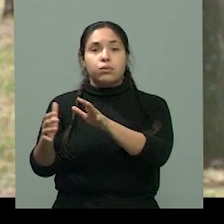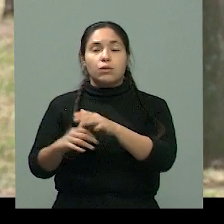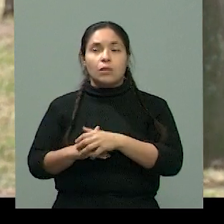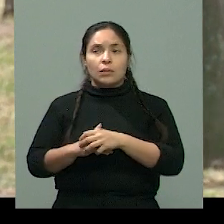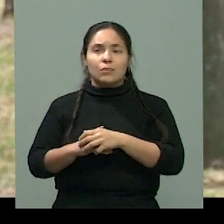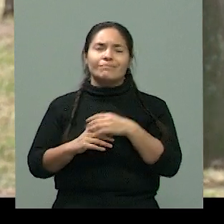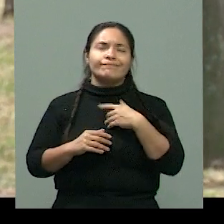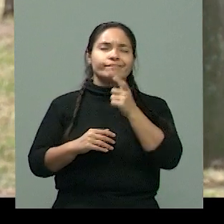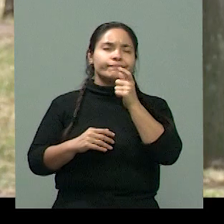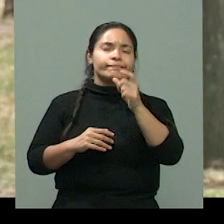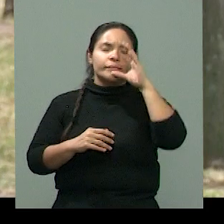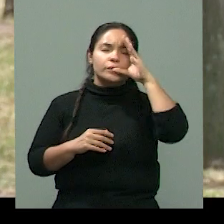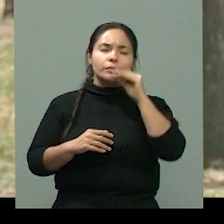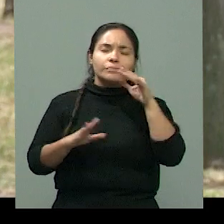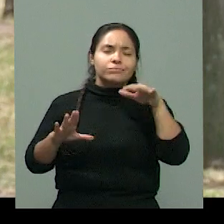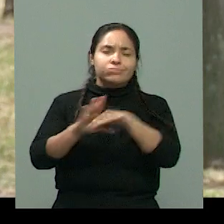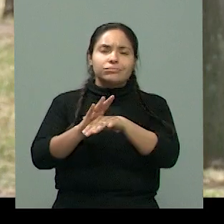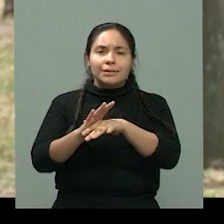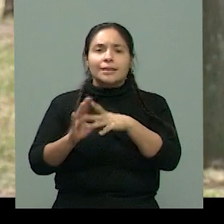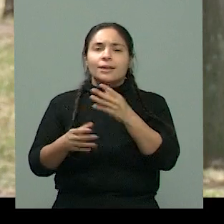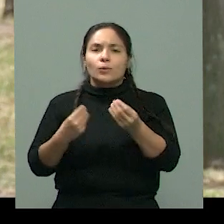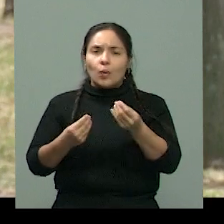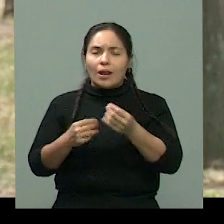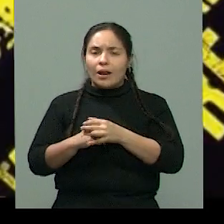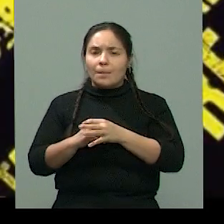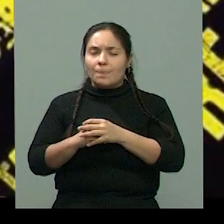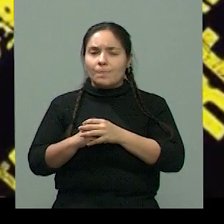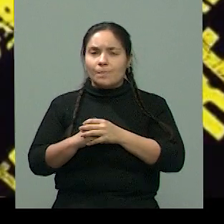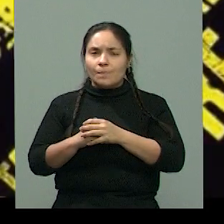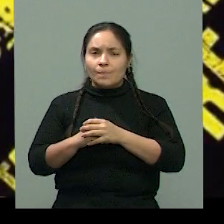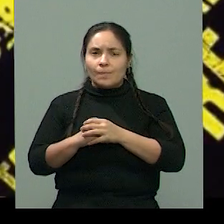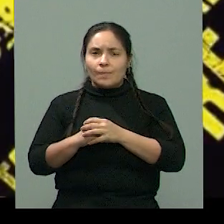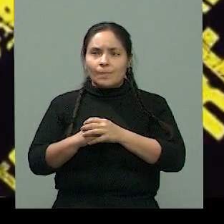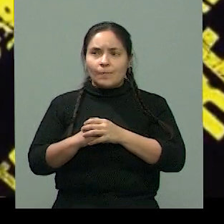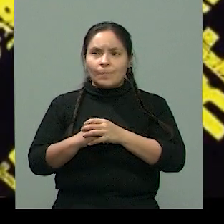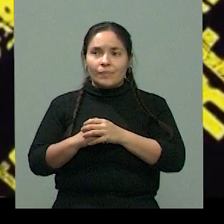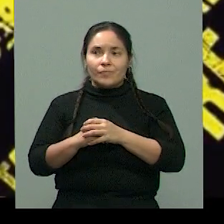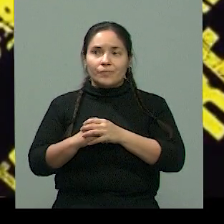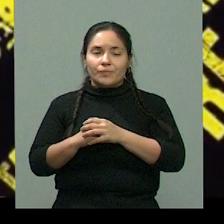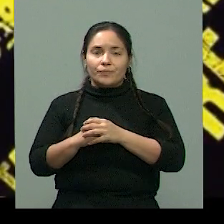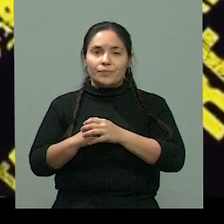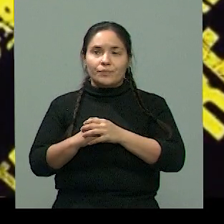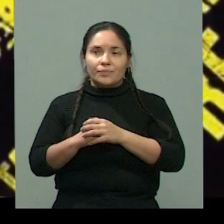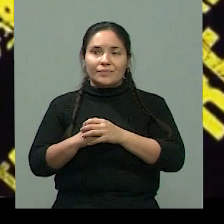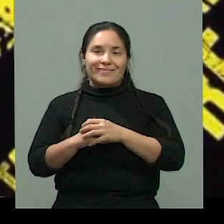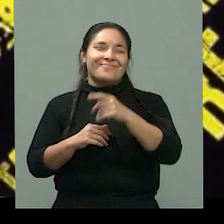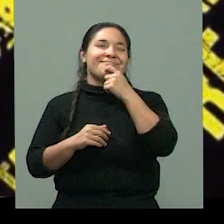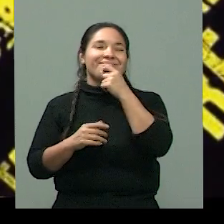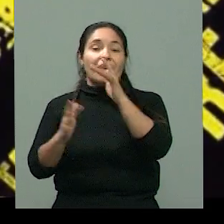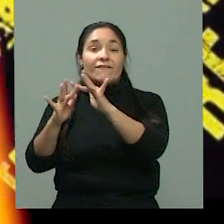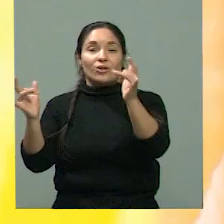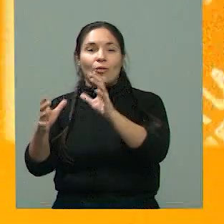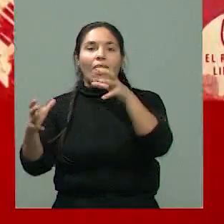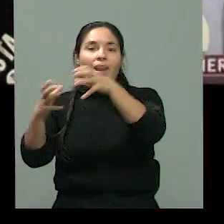no me va a salir una palabra así justa, pero sí te diría que te hace como superhéroe para decir y hacer cualquier cosa.